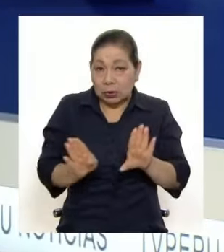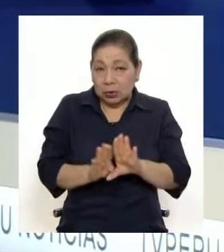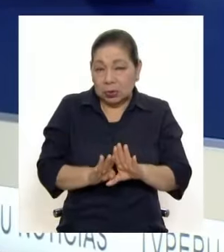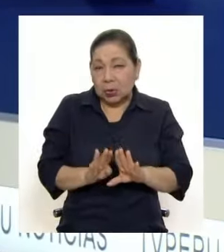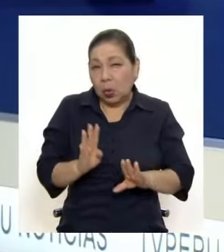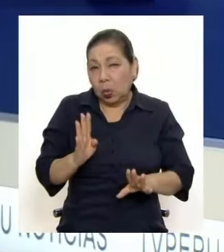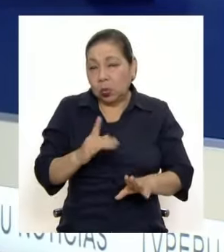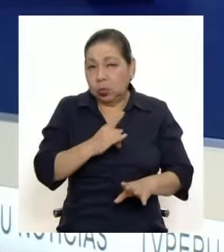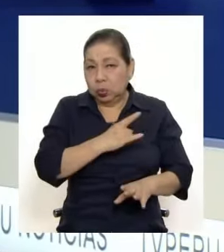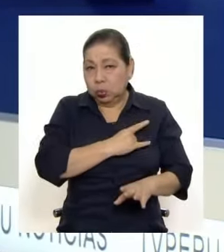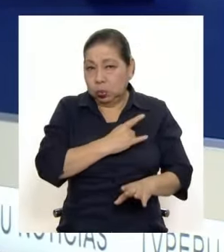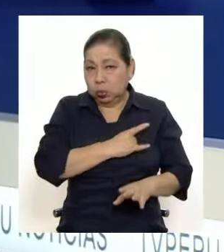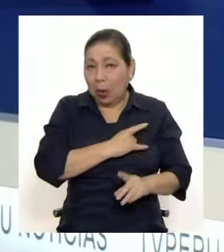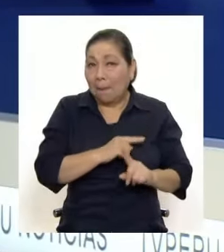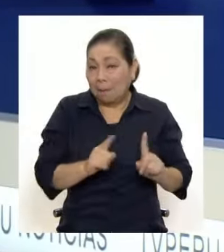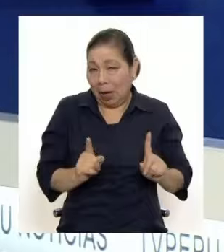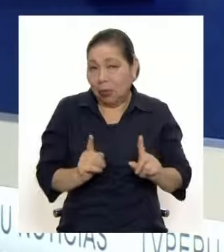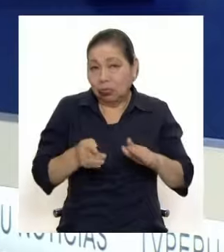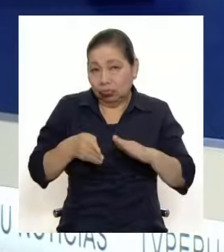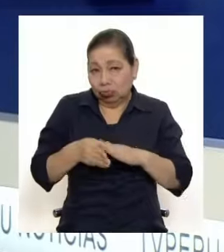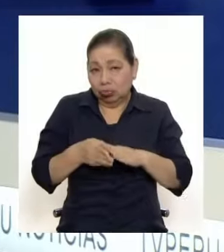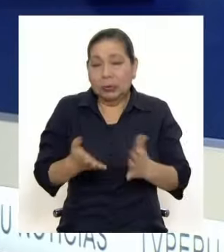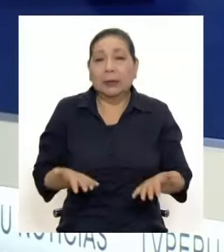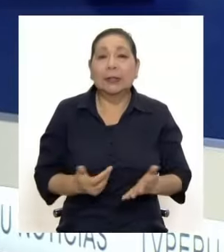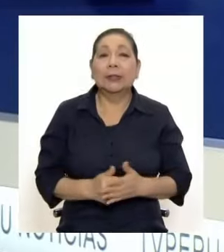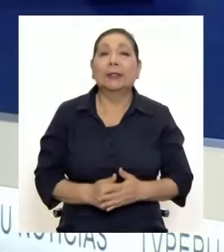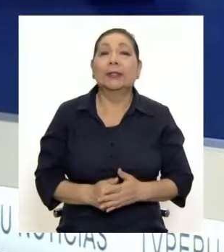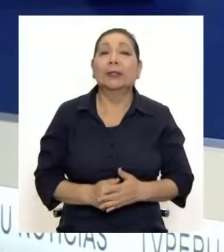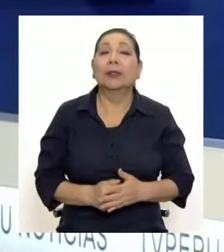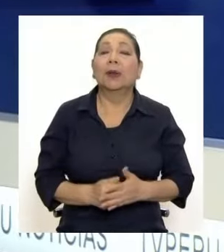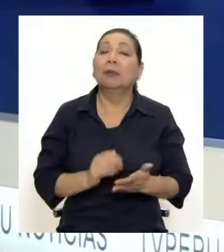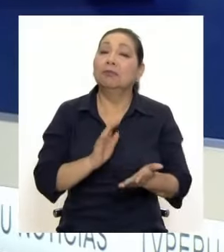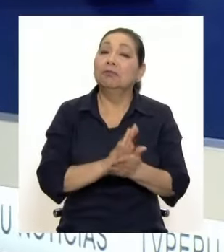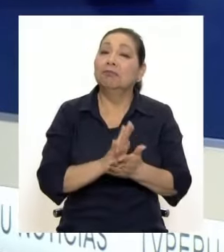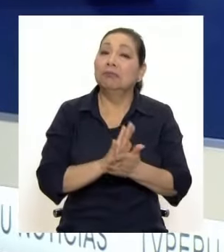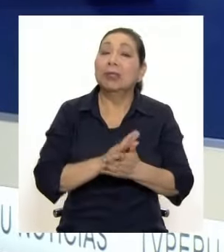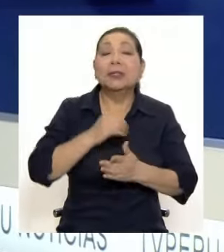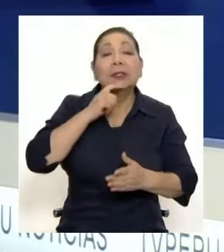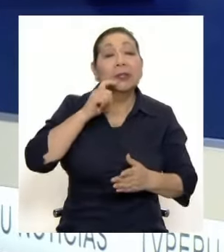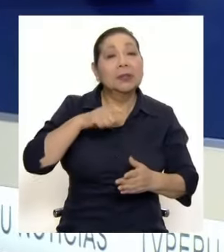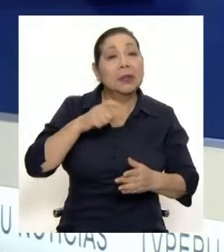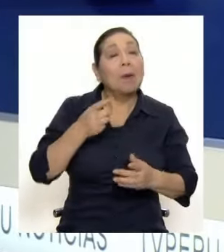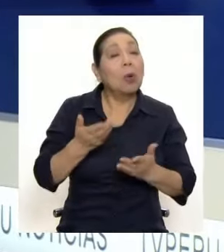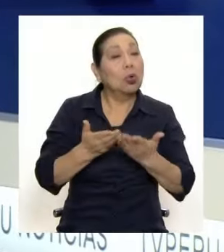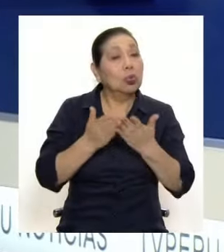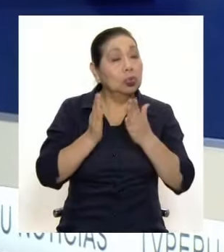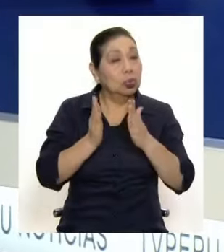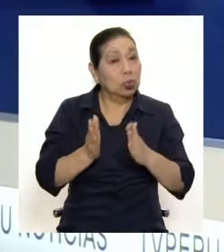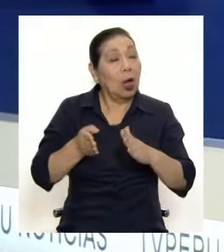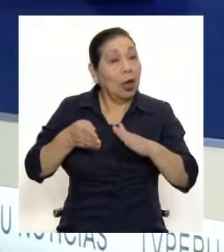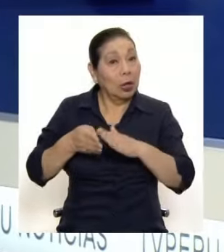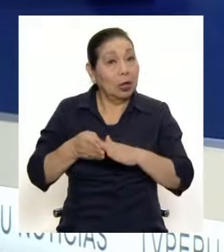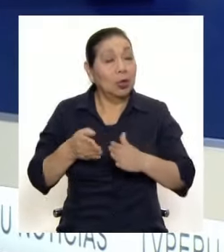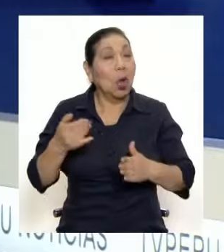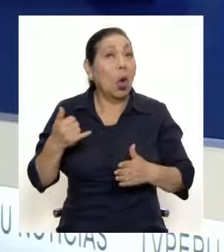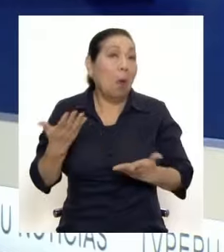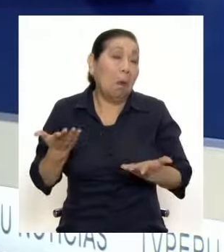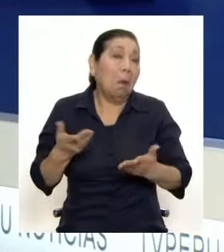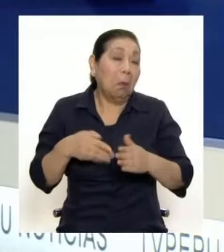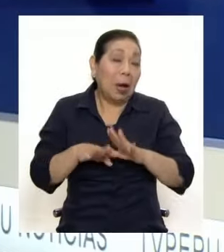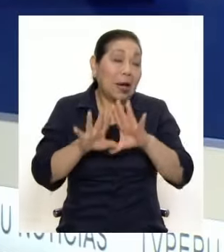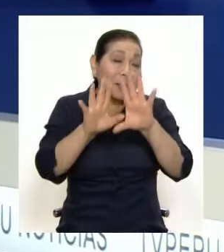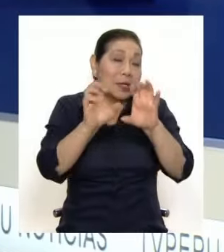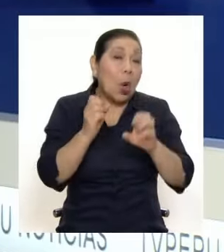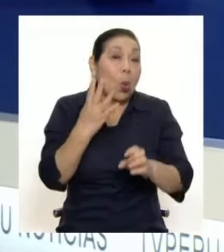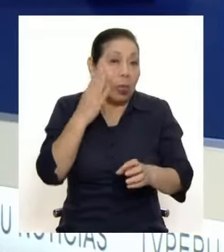alrededor de las universidades para para dar el el el la tranquilidad necesaria para que los estudiantes rindan ese examen que